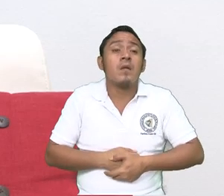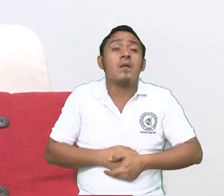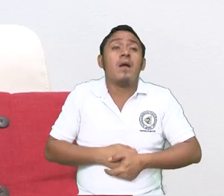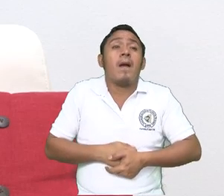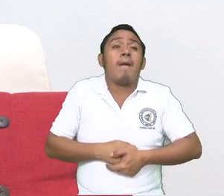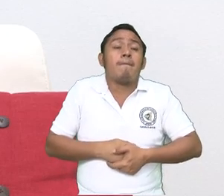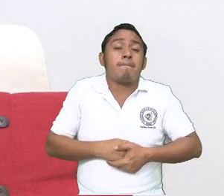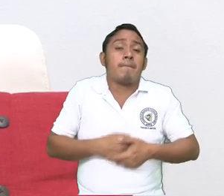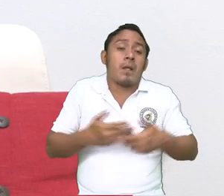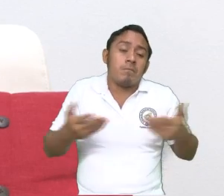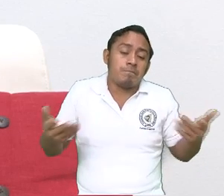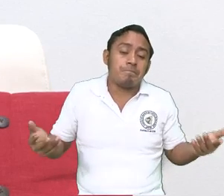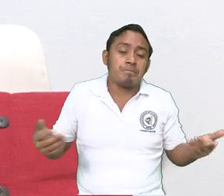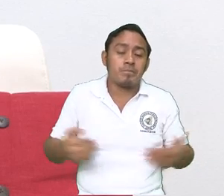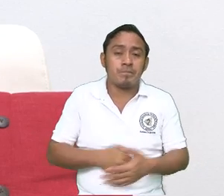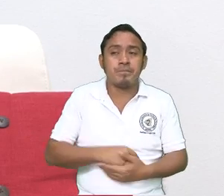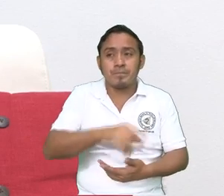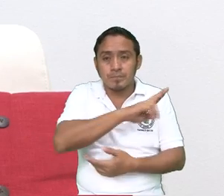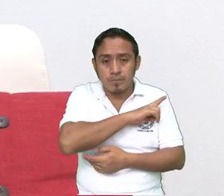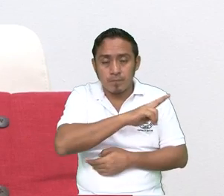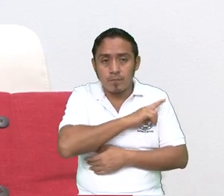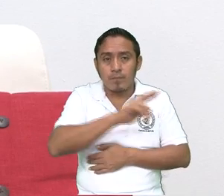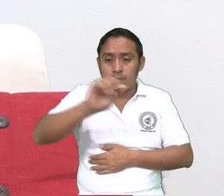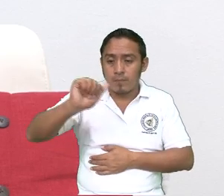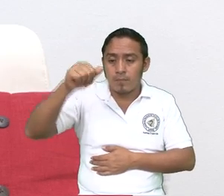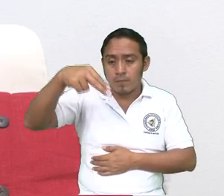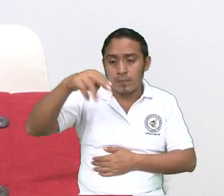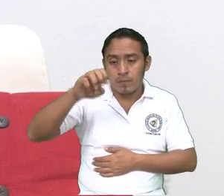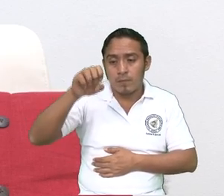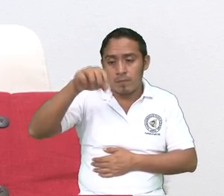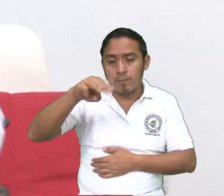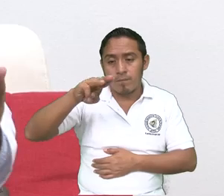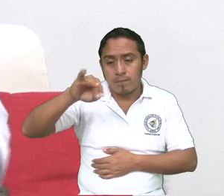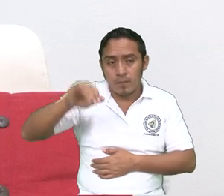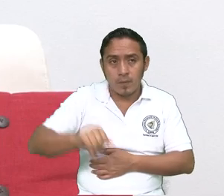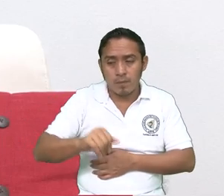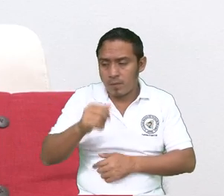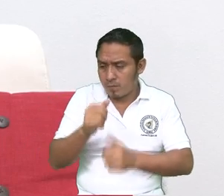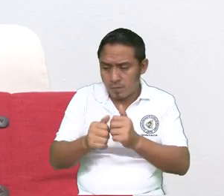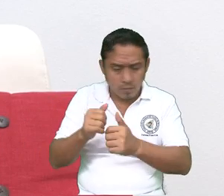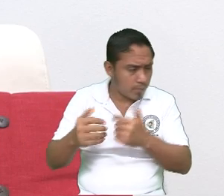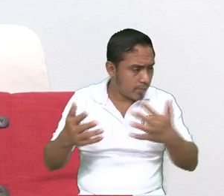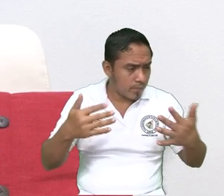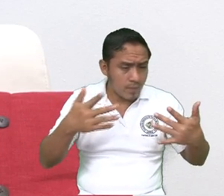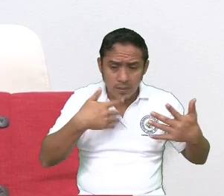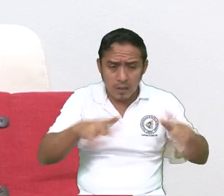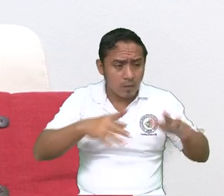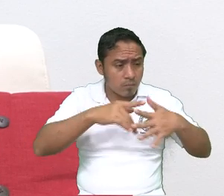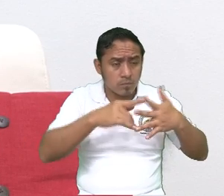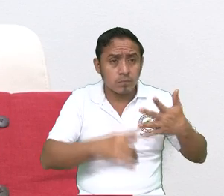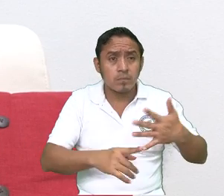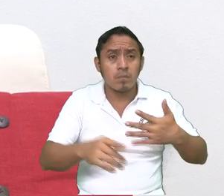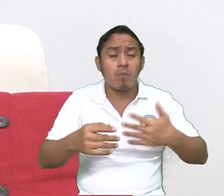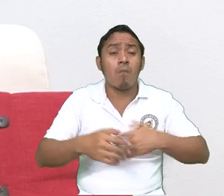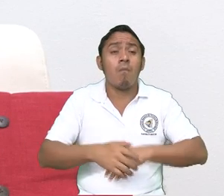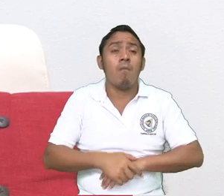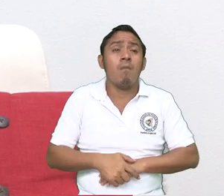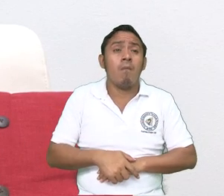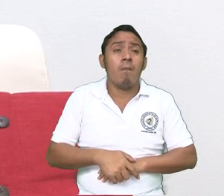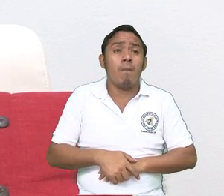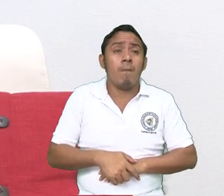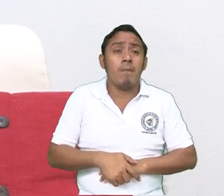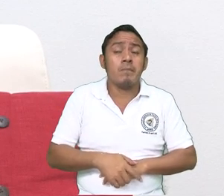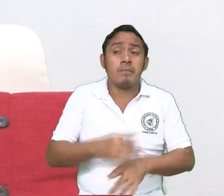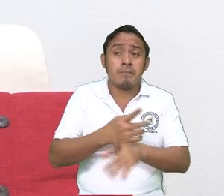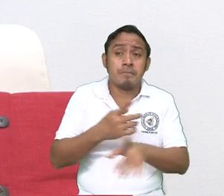desgraciadamente sí existe anemia real sin causa aparente una causa que siempre hay que